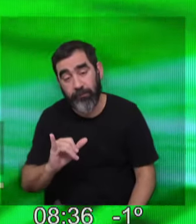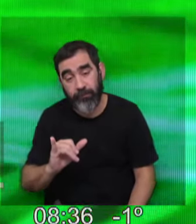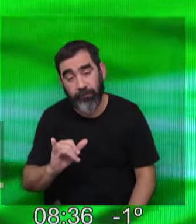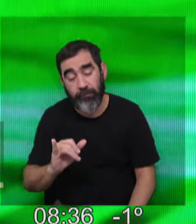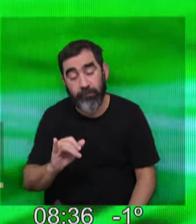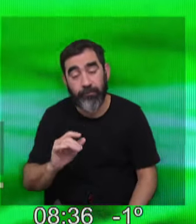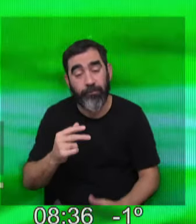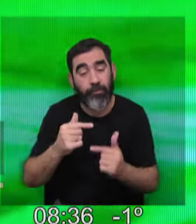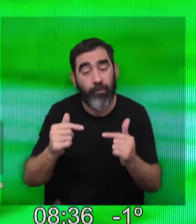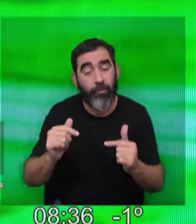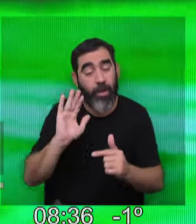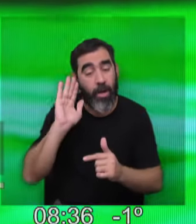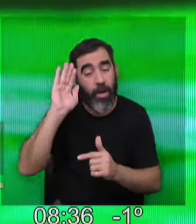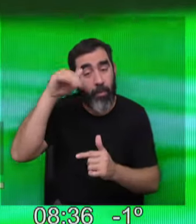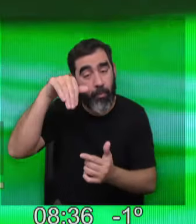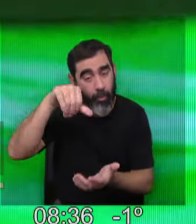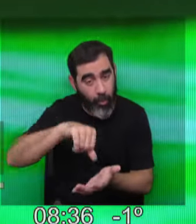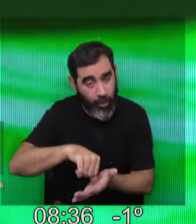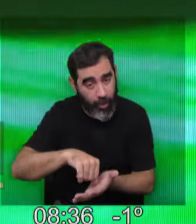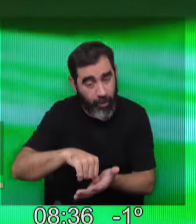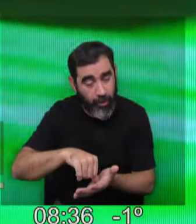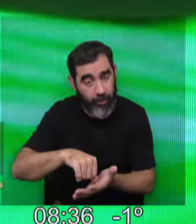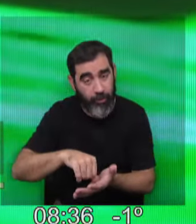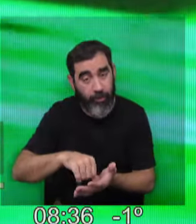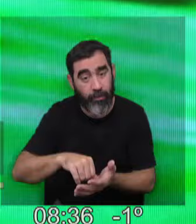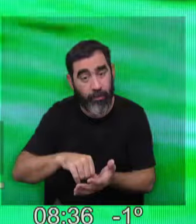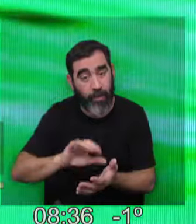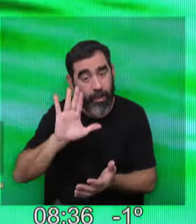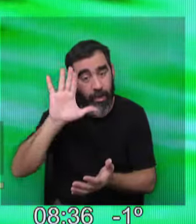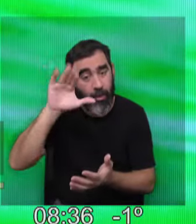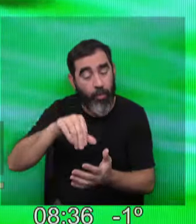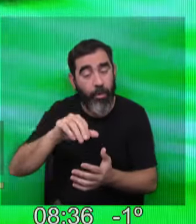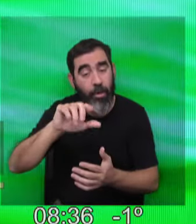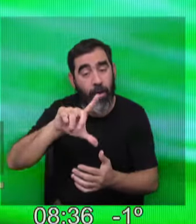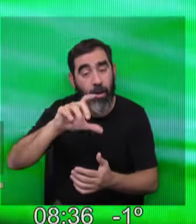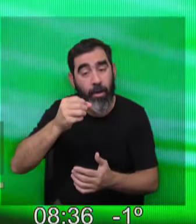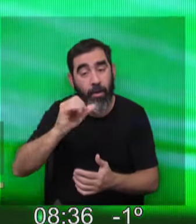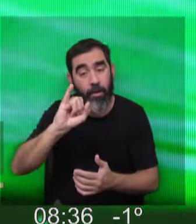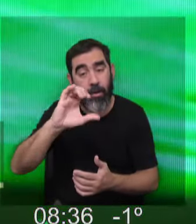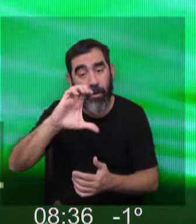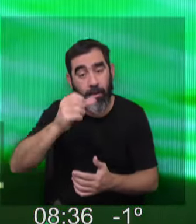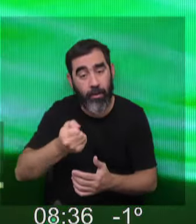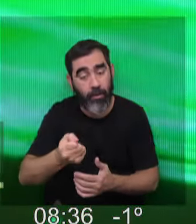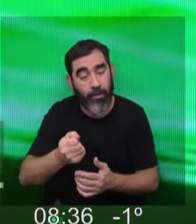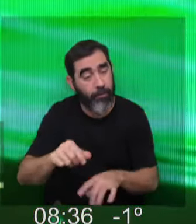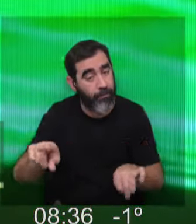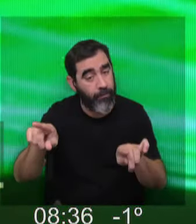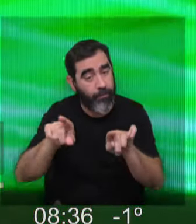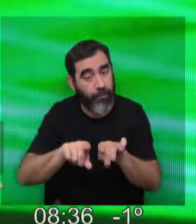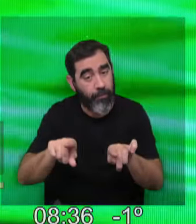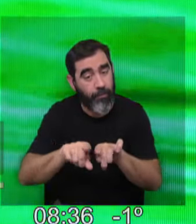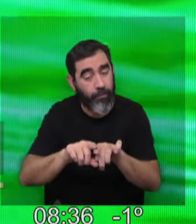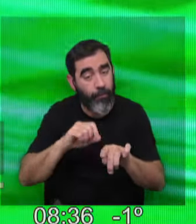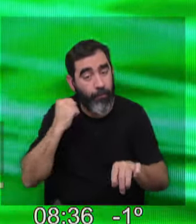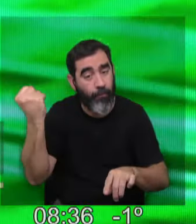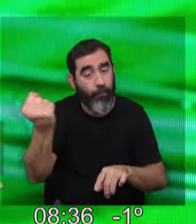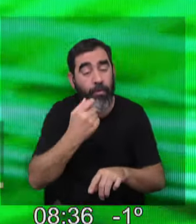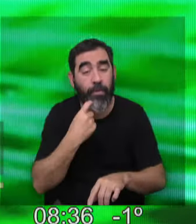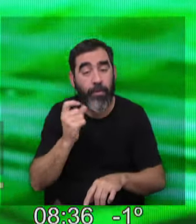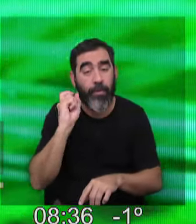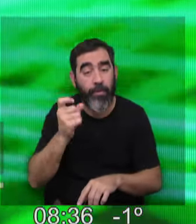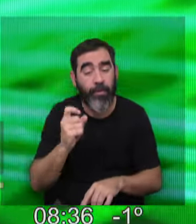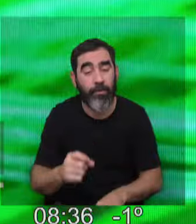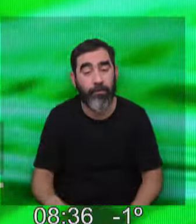estirpe republicana, esa estirpe de república laica, que sigue siendo el núcleo central del Partido